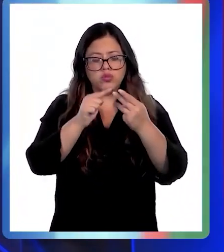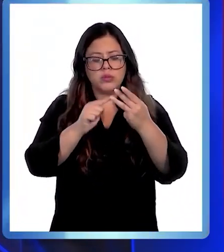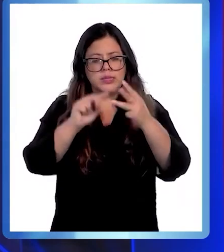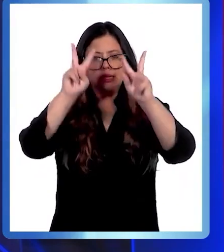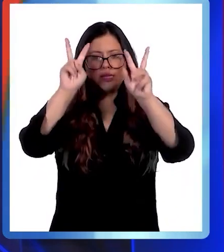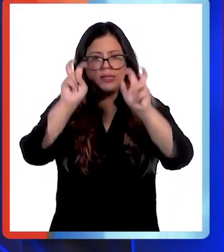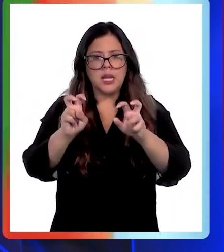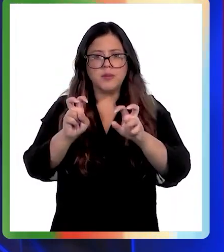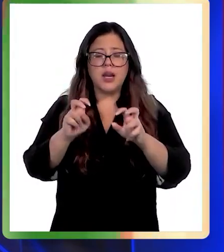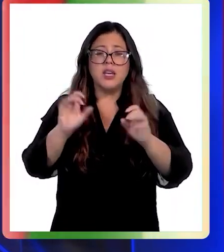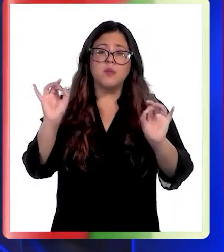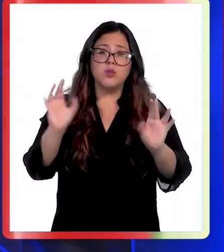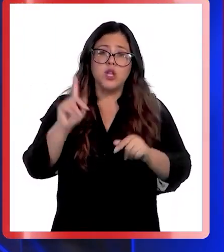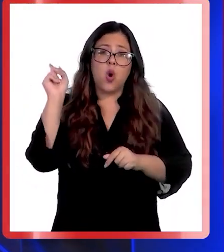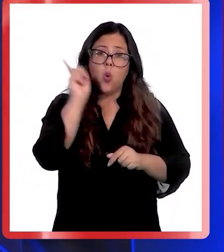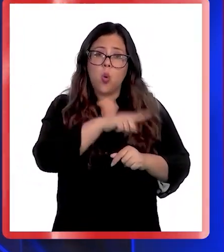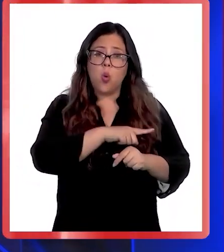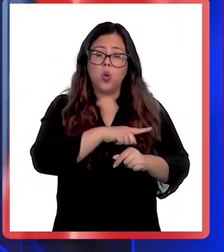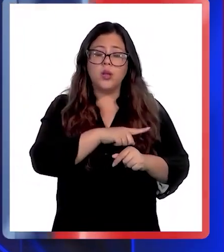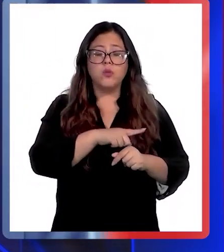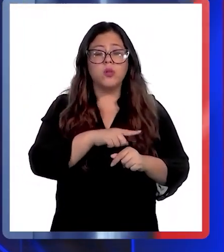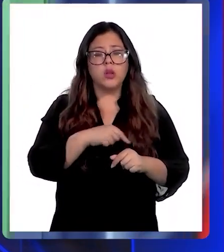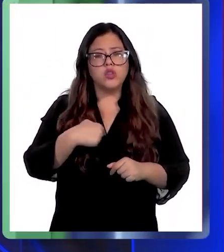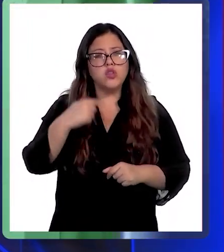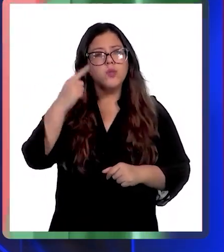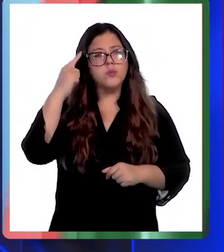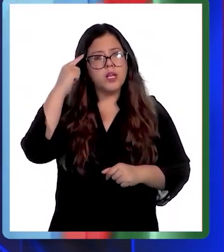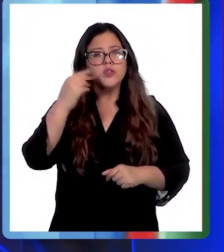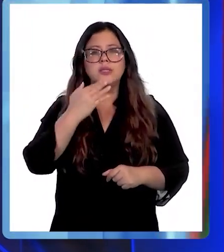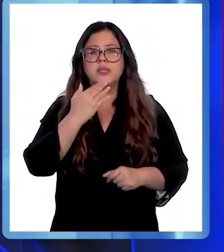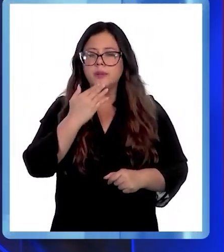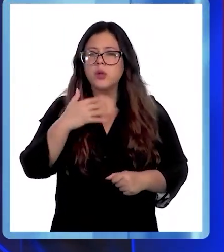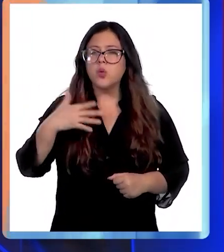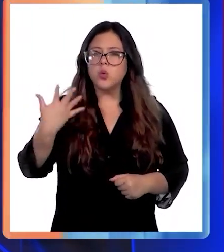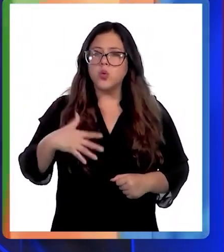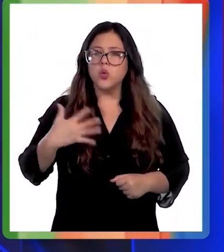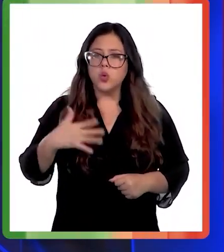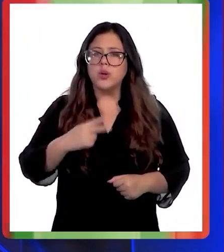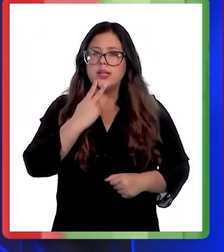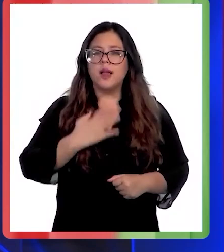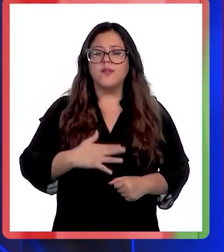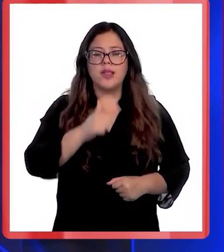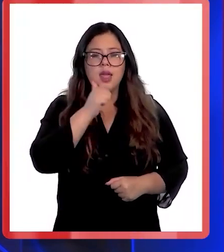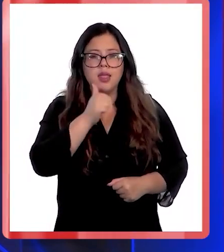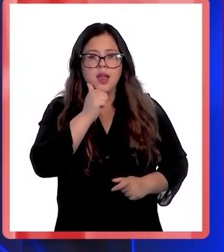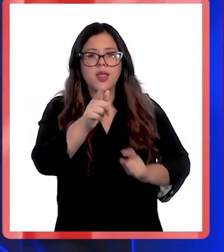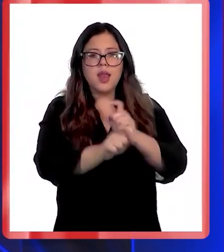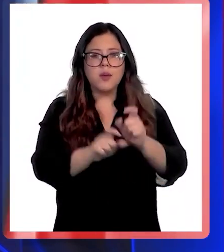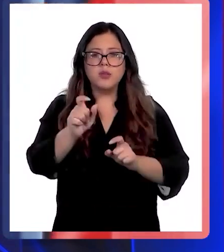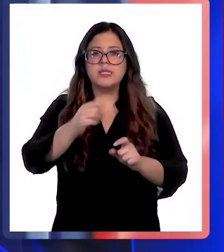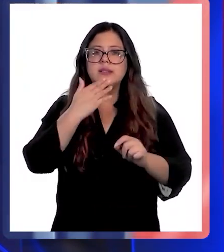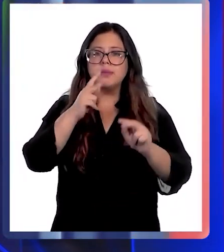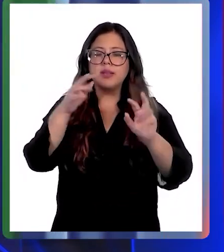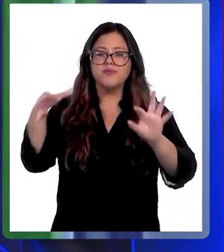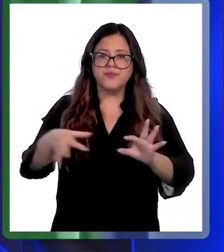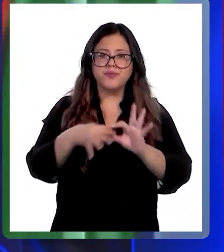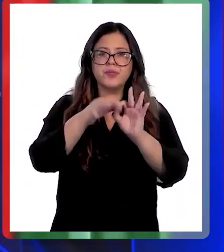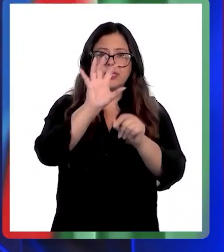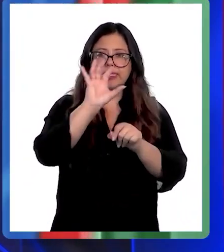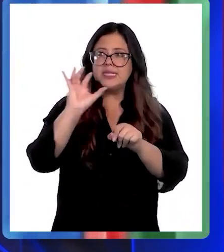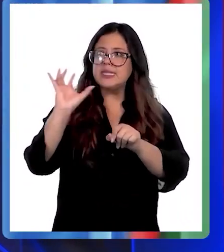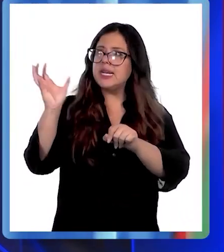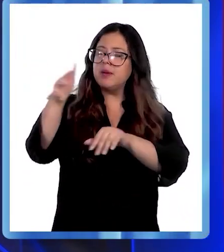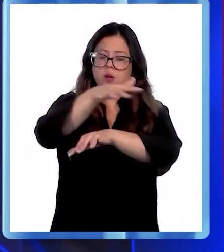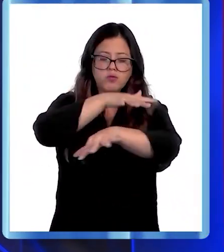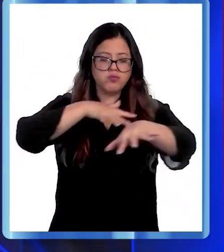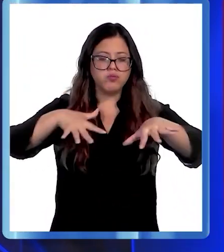3 focos y quería quizás llegar al último foco, que asumo que también está condicionando el diario vivir de las personas y que se asocia al cambio